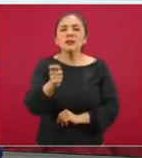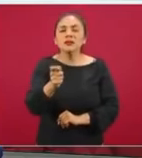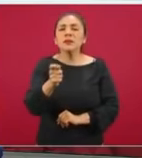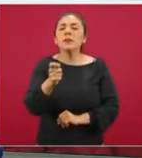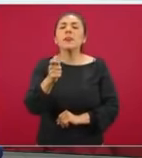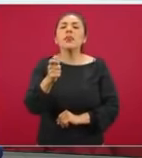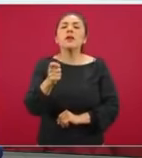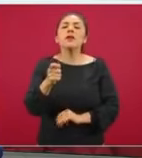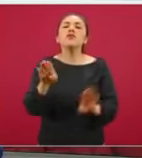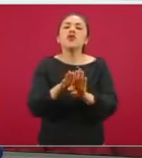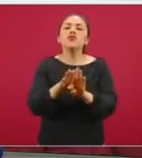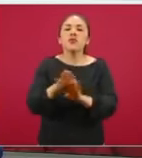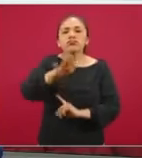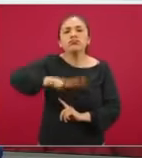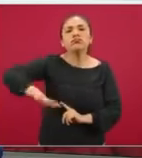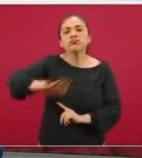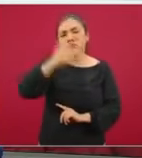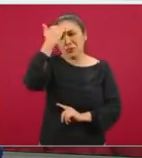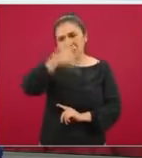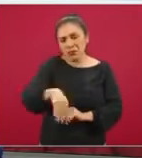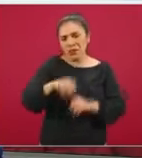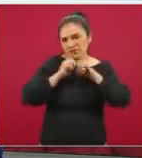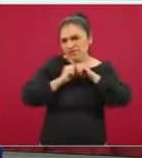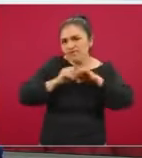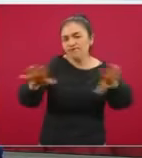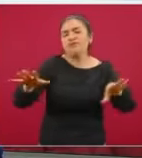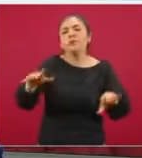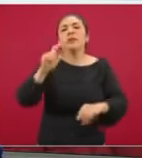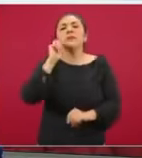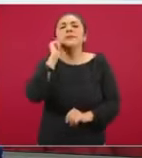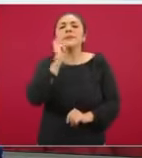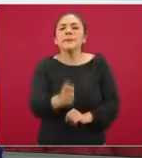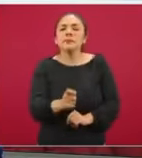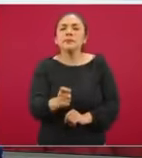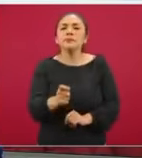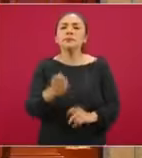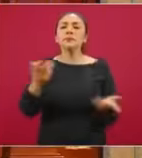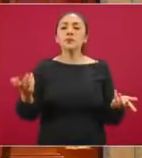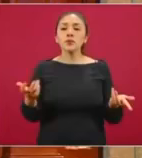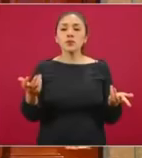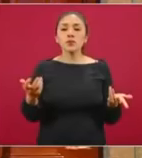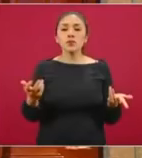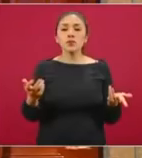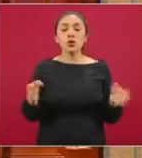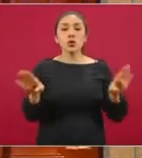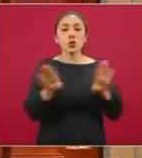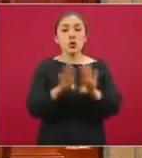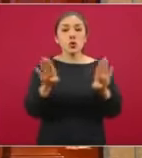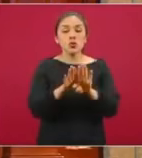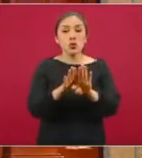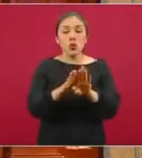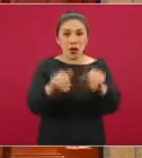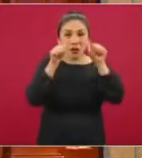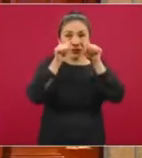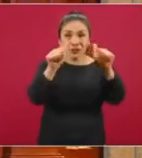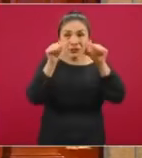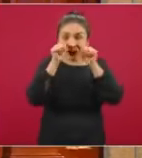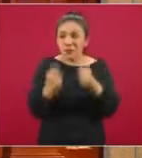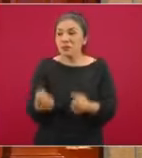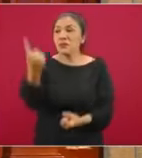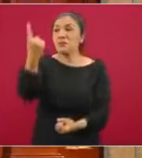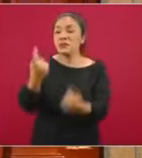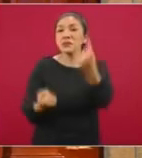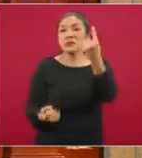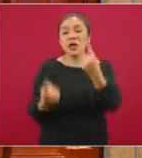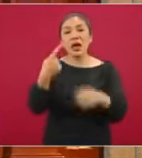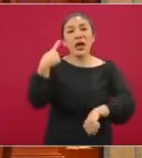con informar a la población y a todos ustedes, claro, de la atención de brotes y en su momento